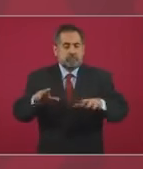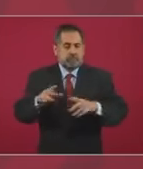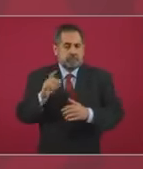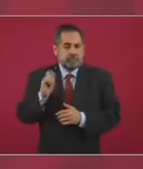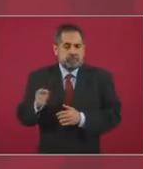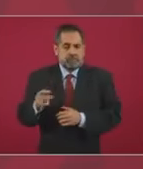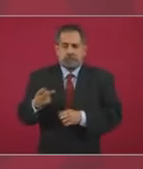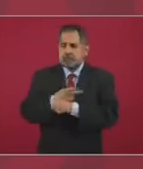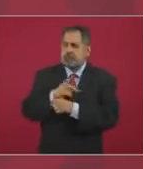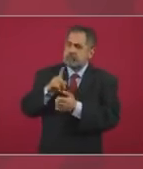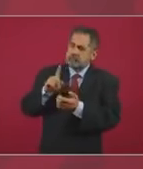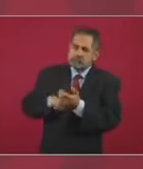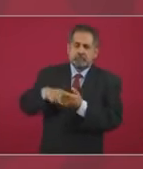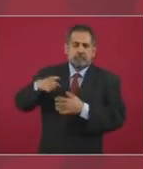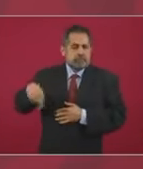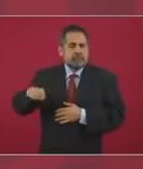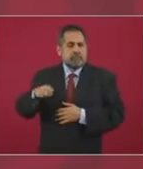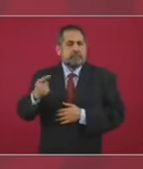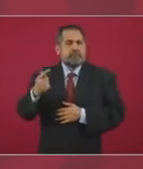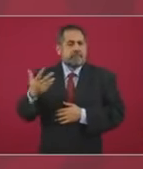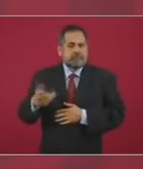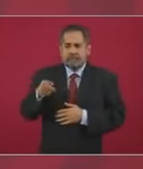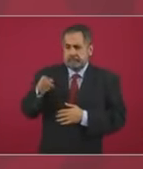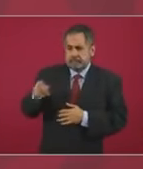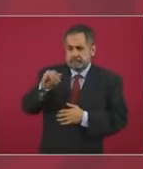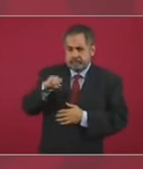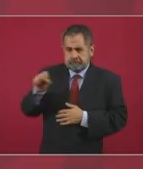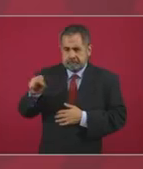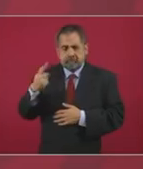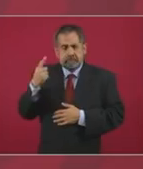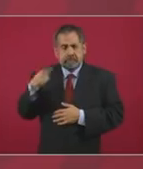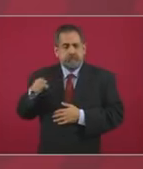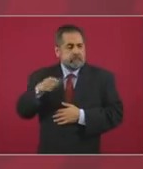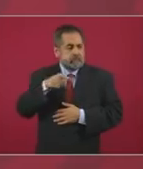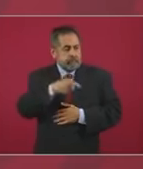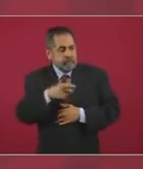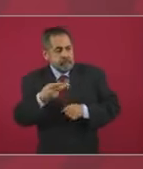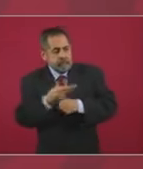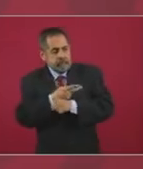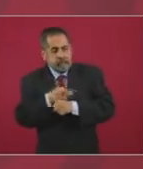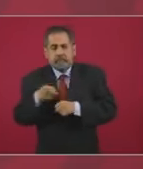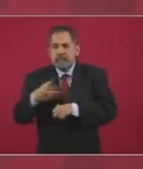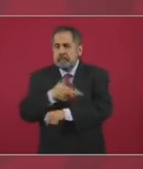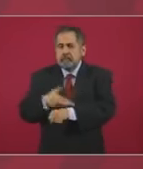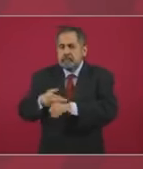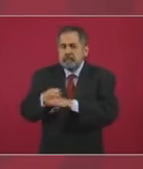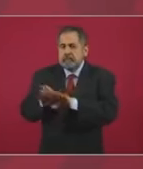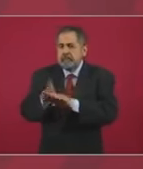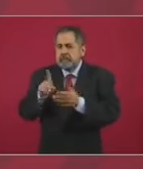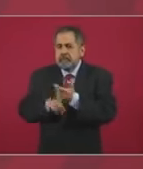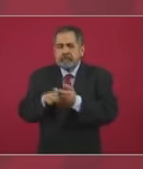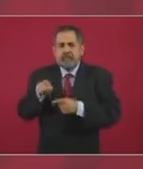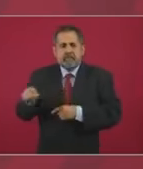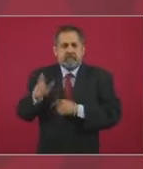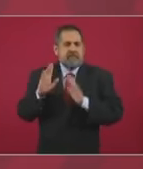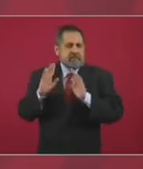lo que se está haciendo para atender el asunto en